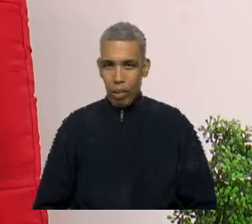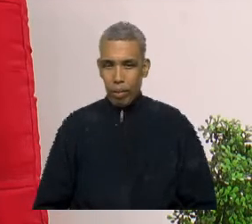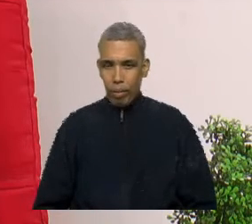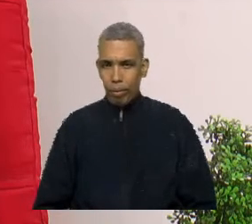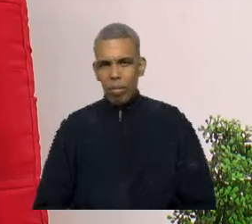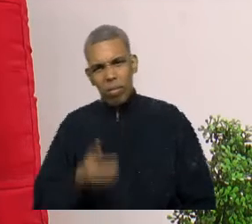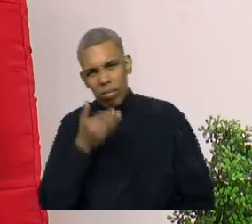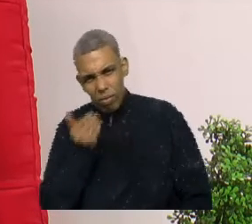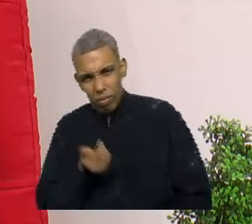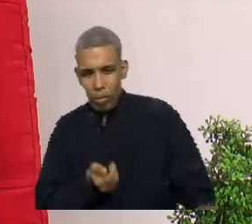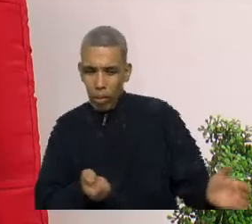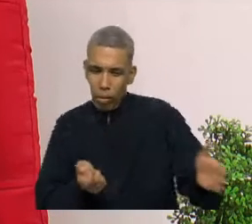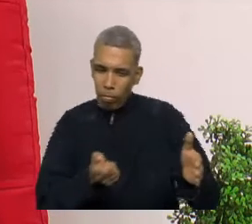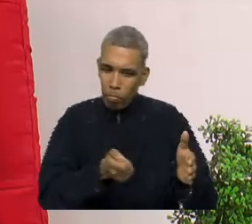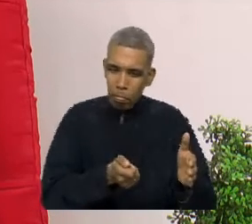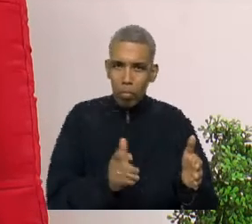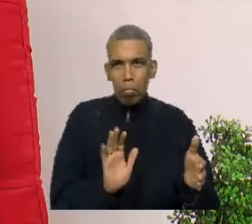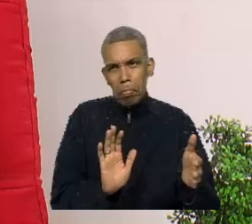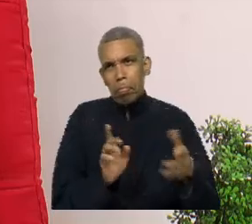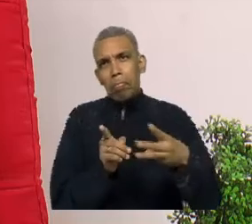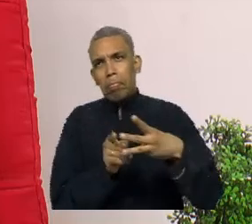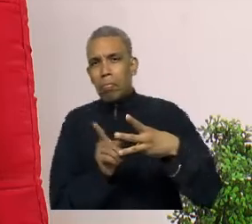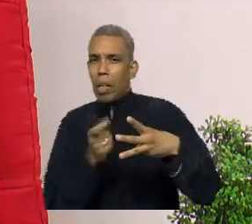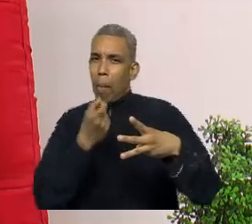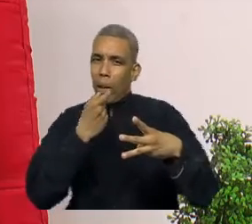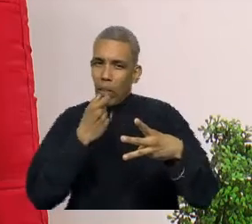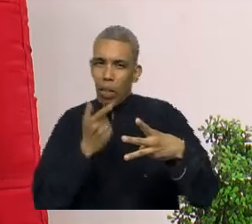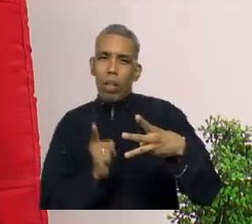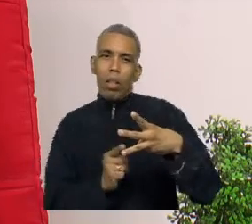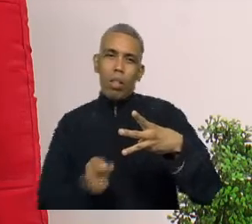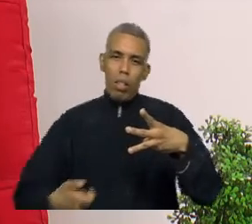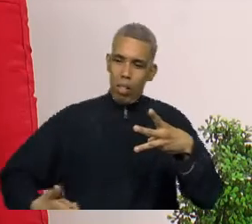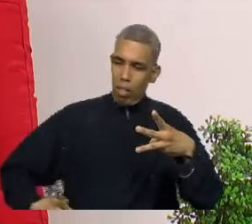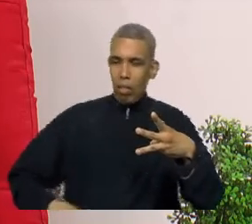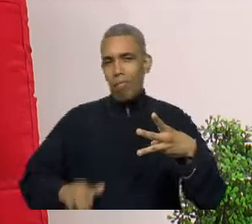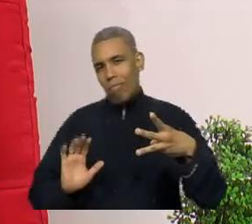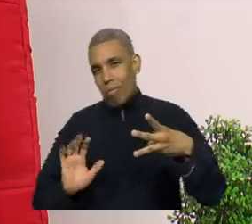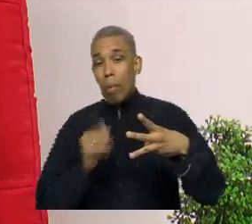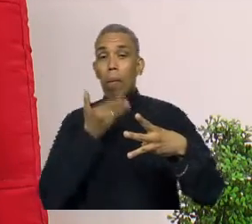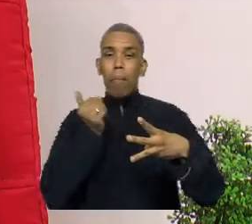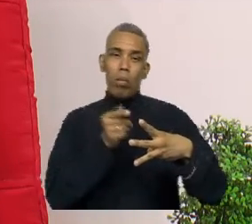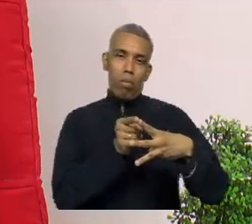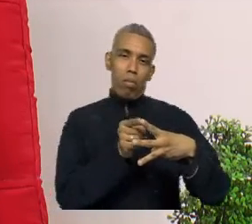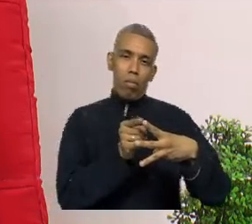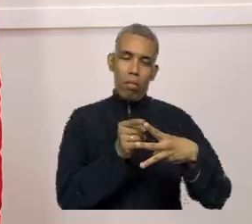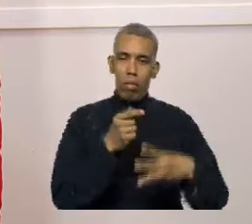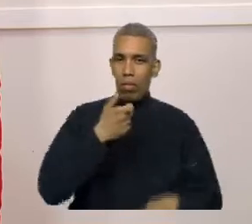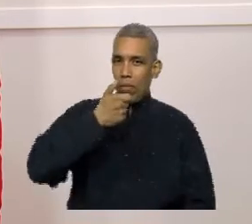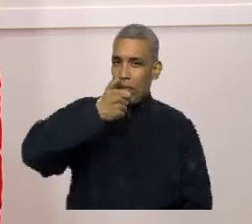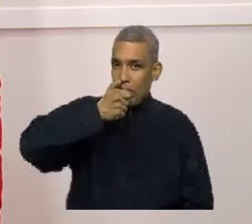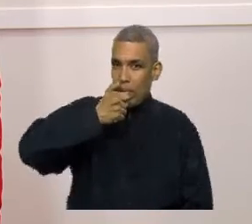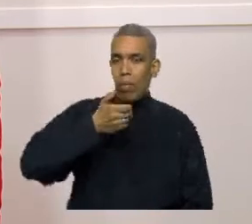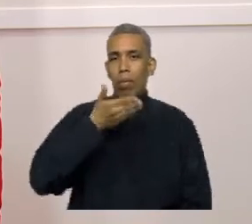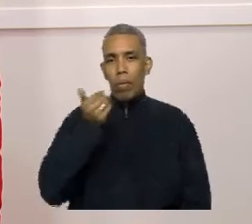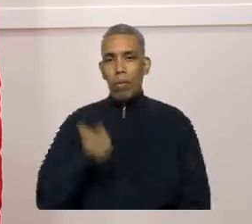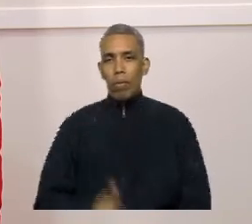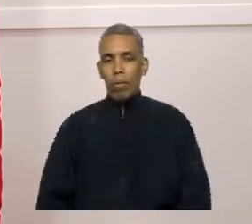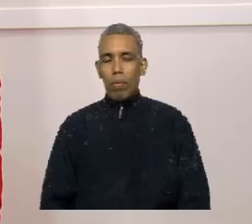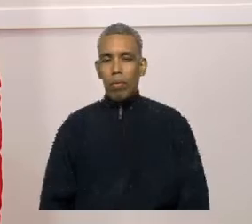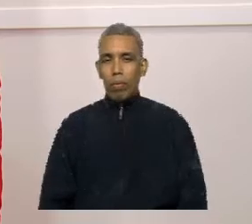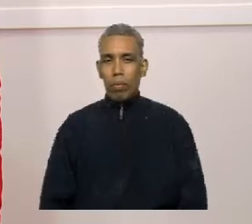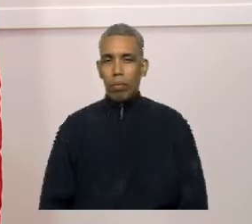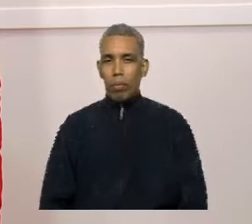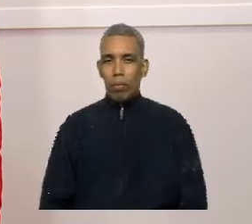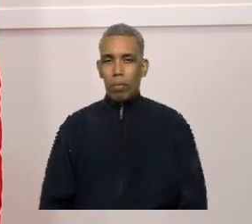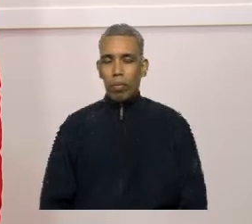inhalador que darle una medicación tomada o inyectada. ¿Ves? Perfecto, bueno. Ahí teníamos algunas de